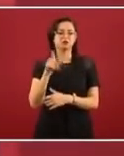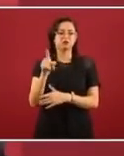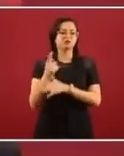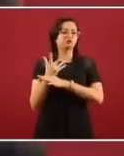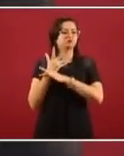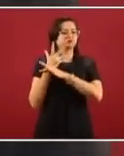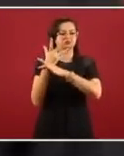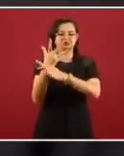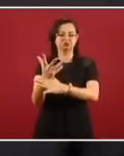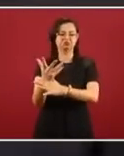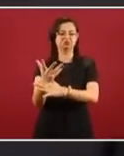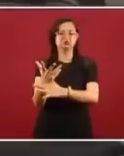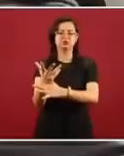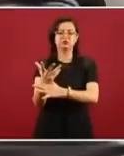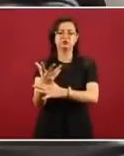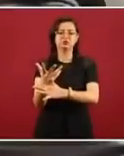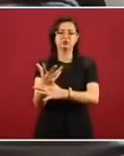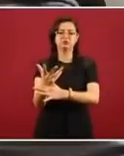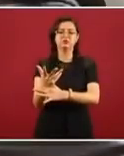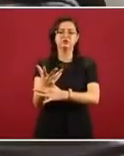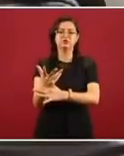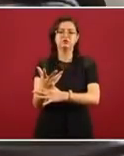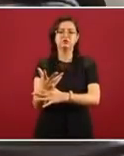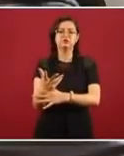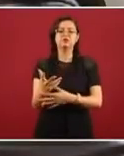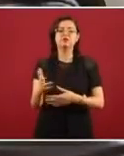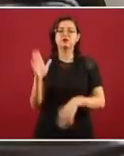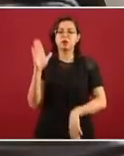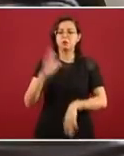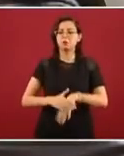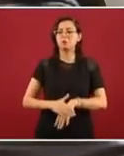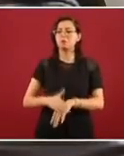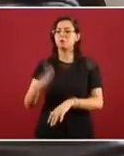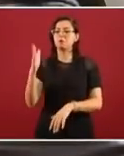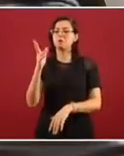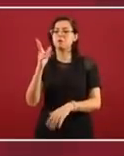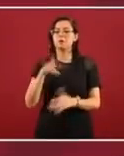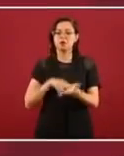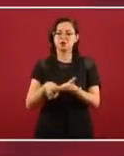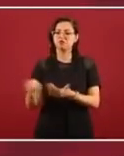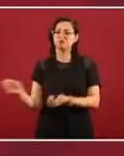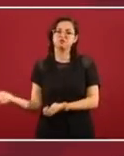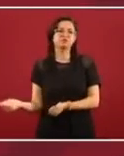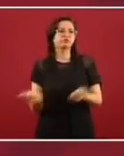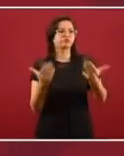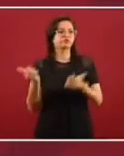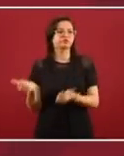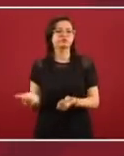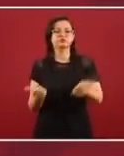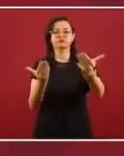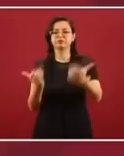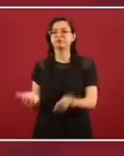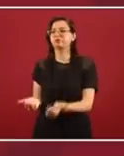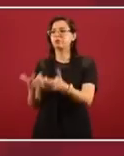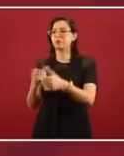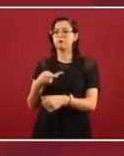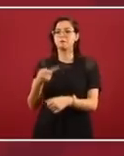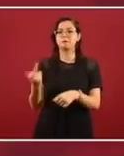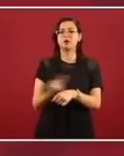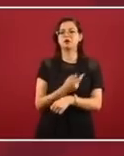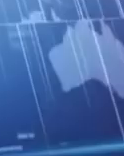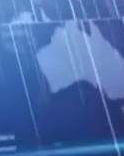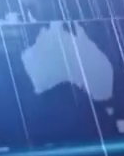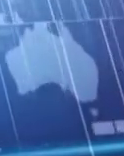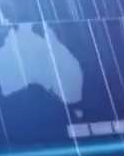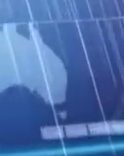aumentar el volumen de sus exportaciones y eso tumbó el precio del petróleo